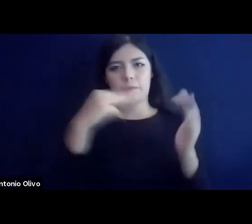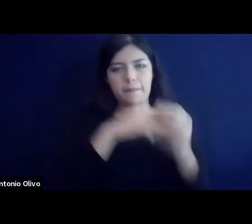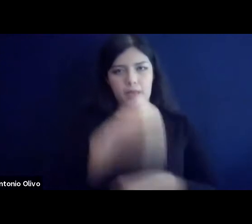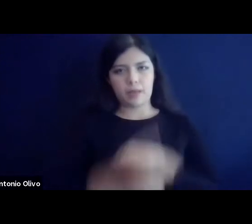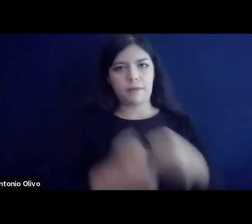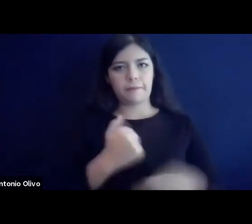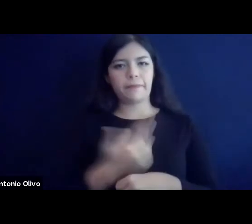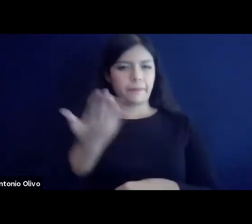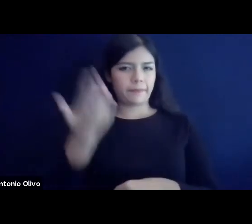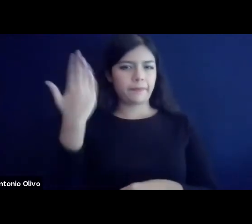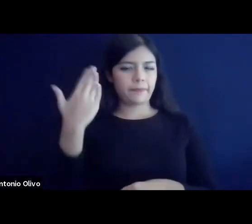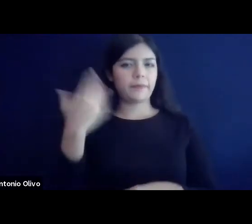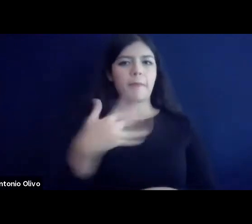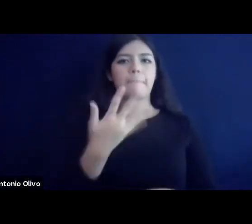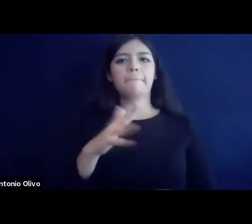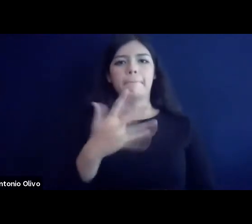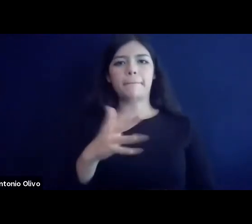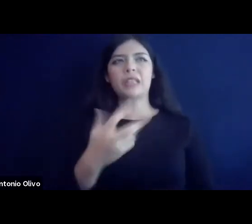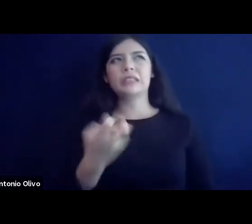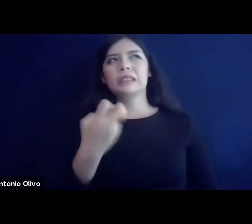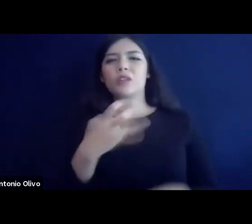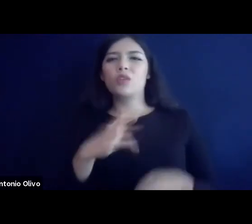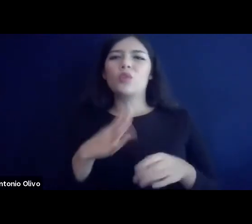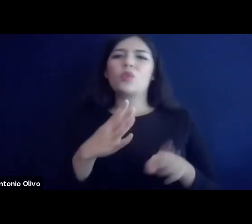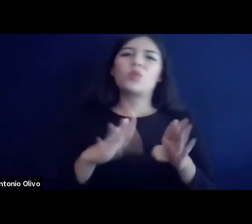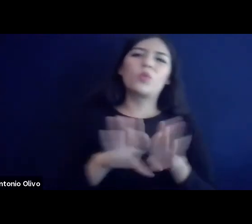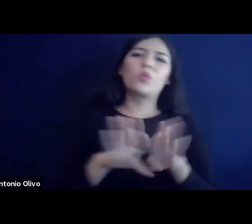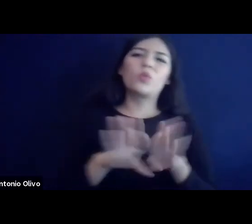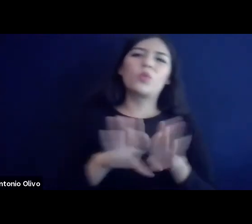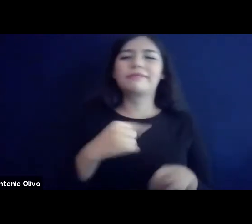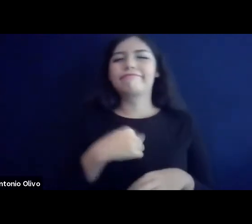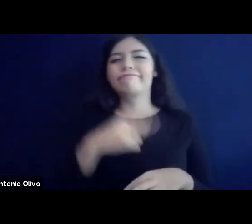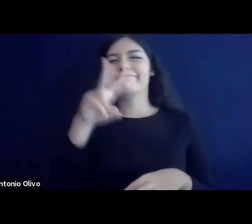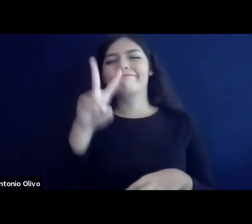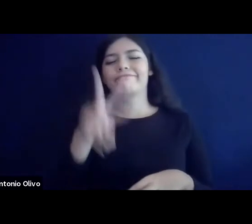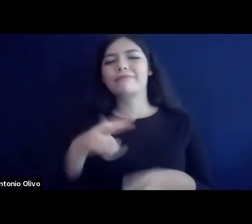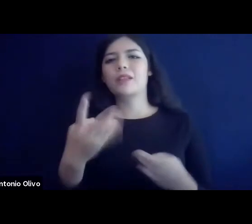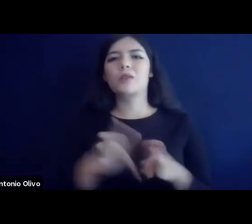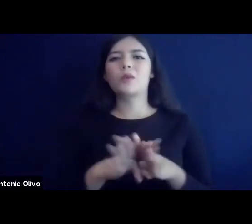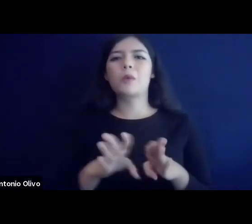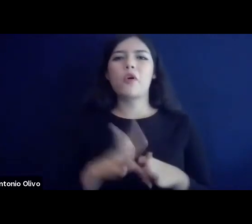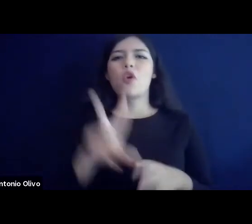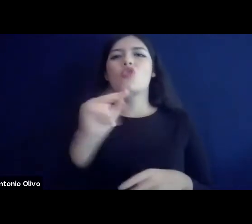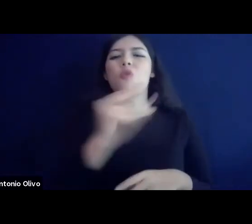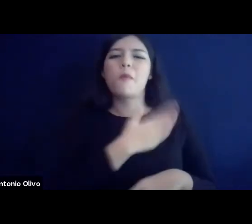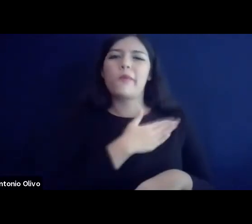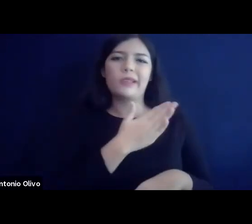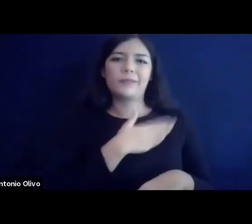una experiencia un tanto, pues fue negativa realmente, porque